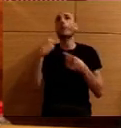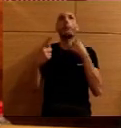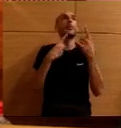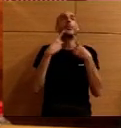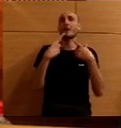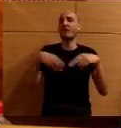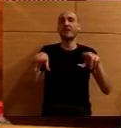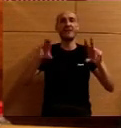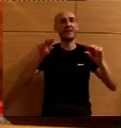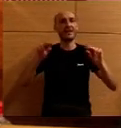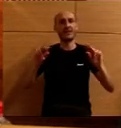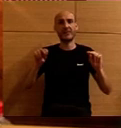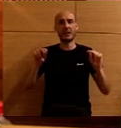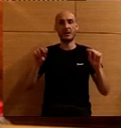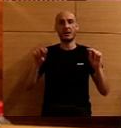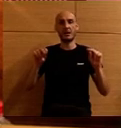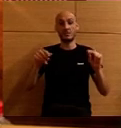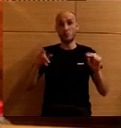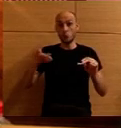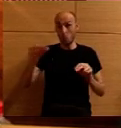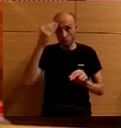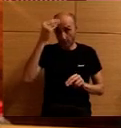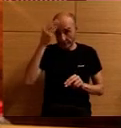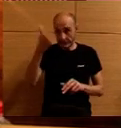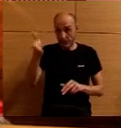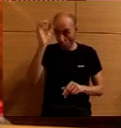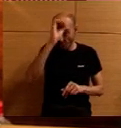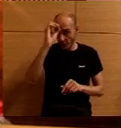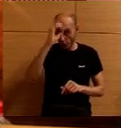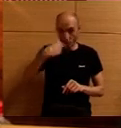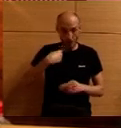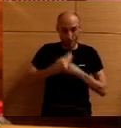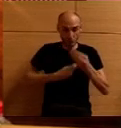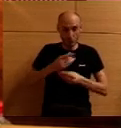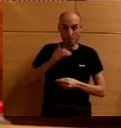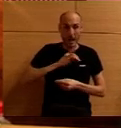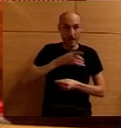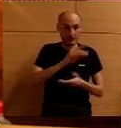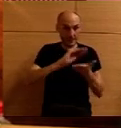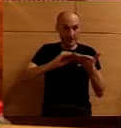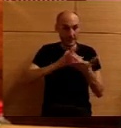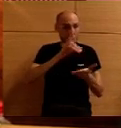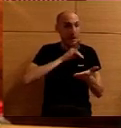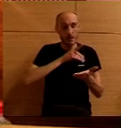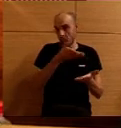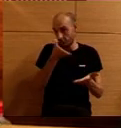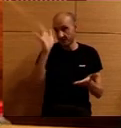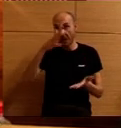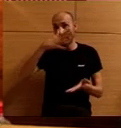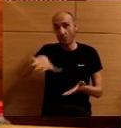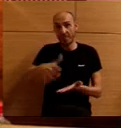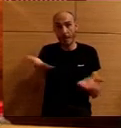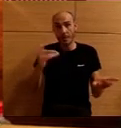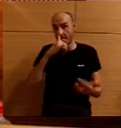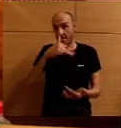si ustedes creen que hemos hecho las cosas mal y que el secretario ha hecho las cosas mal, al contencioso administrativo. Y si